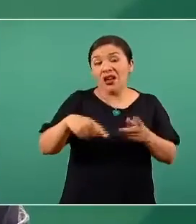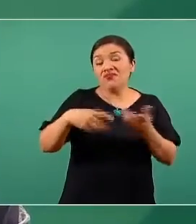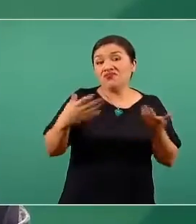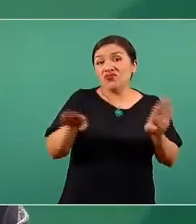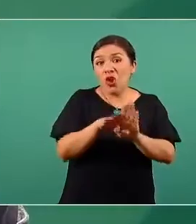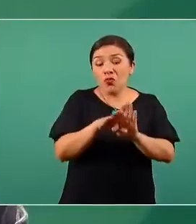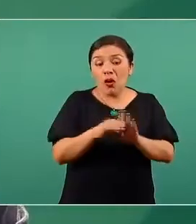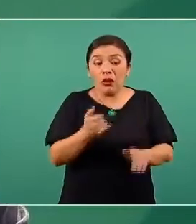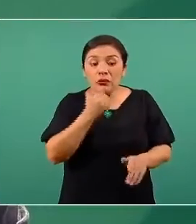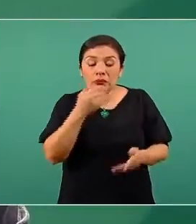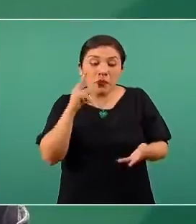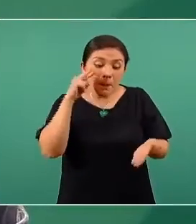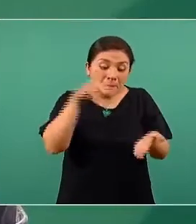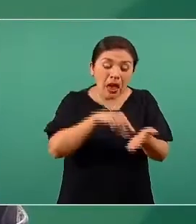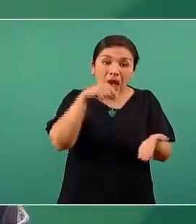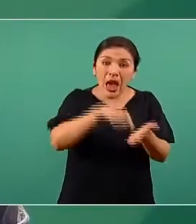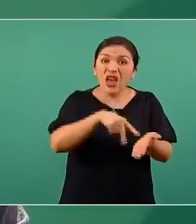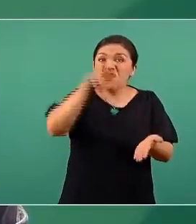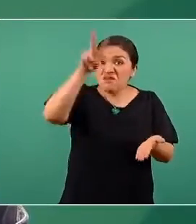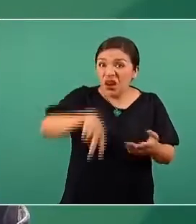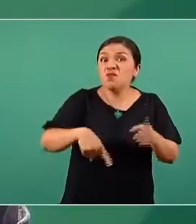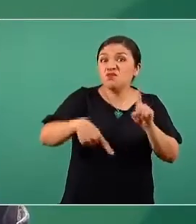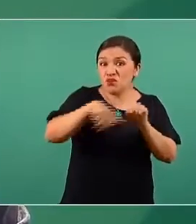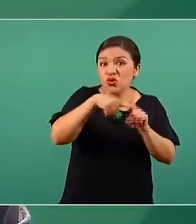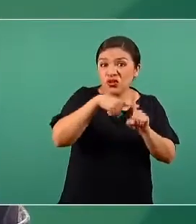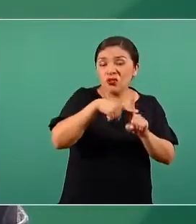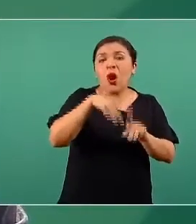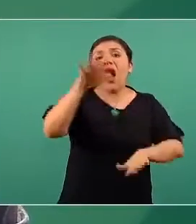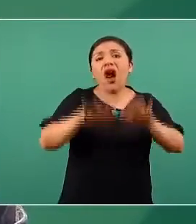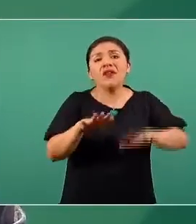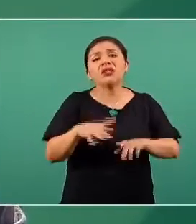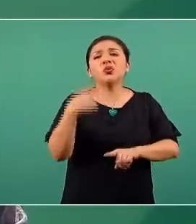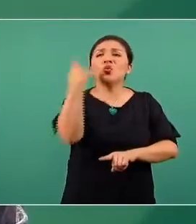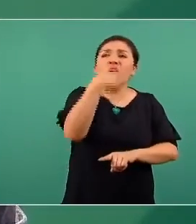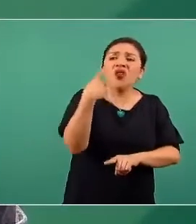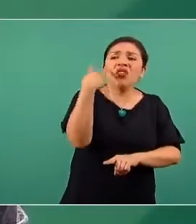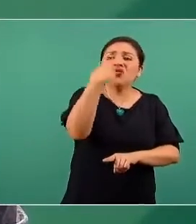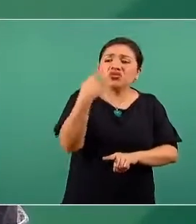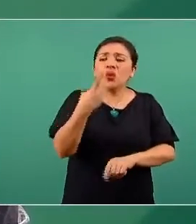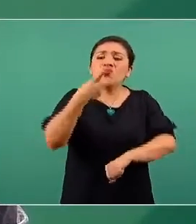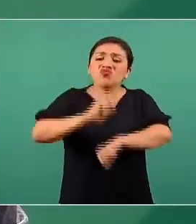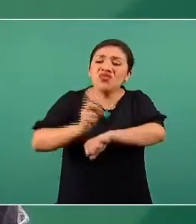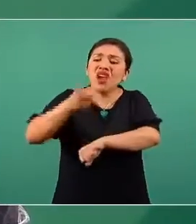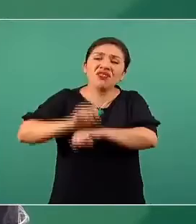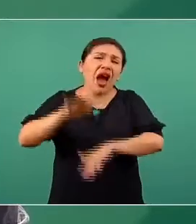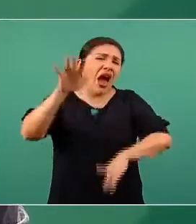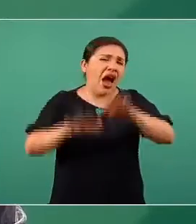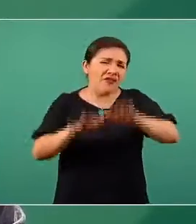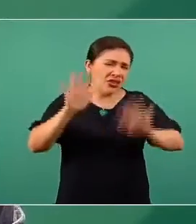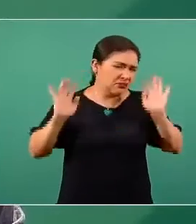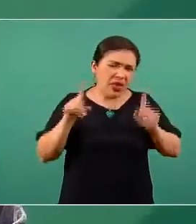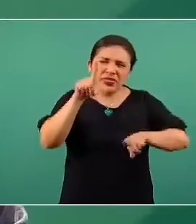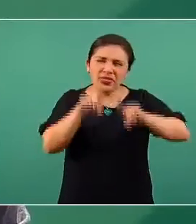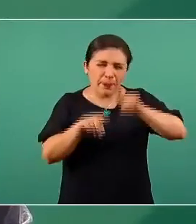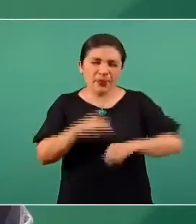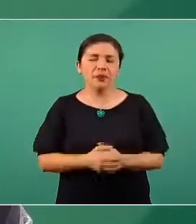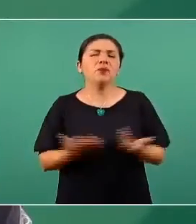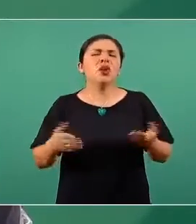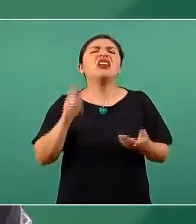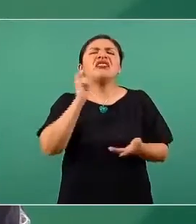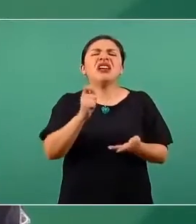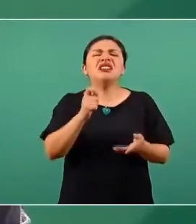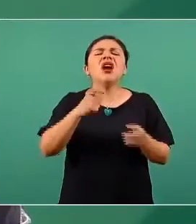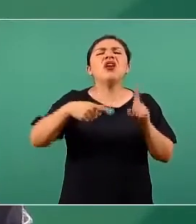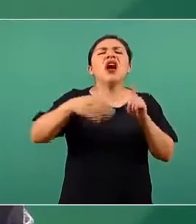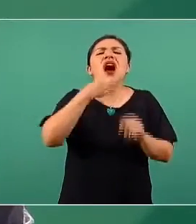lleva varias horas o varios días, depende de la enfermedad de la que se trate. ¿En qué consiste el proceso de confirmación?